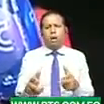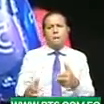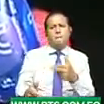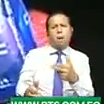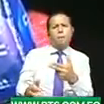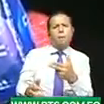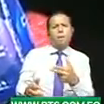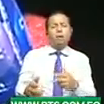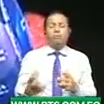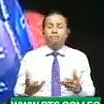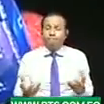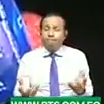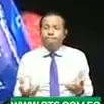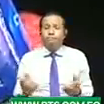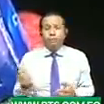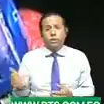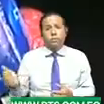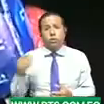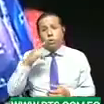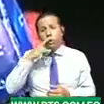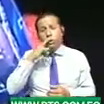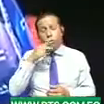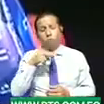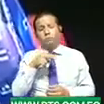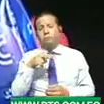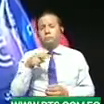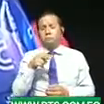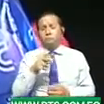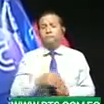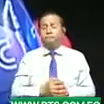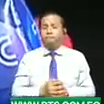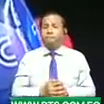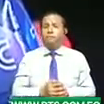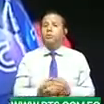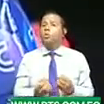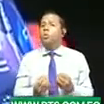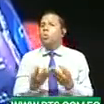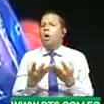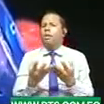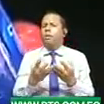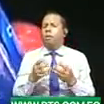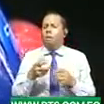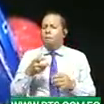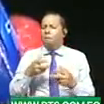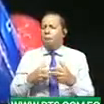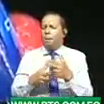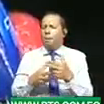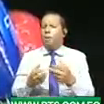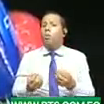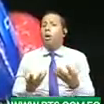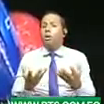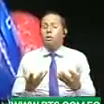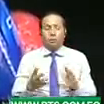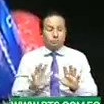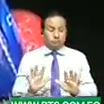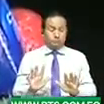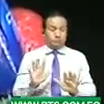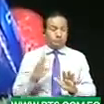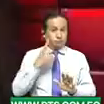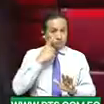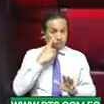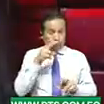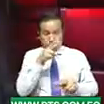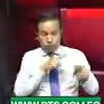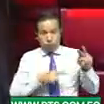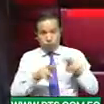algunos disparos tenemos que felicitar técnicamente cuando se separó se tiene el cuerpo del activo